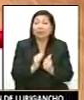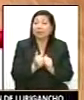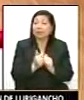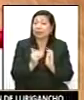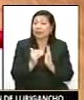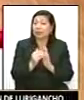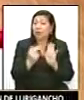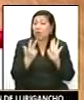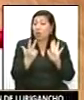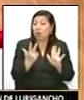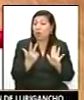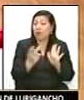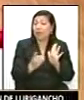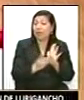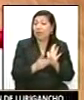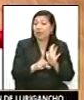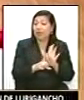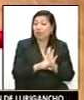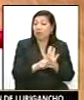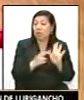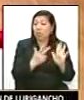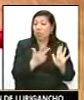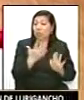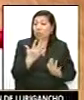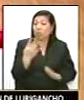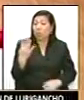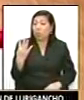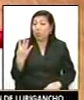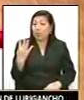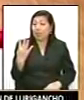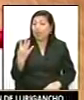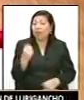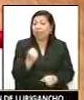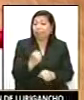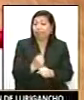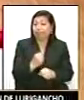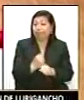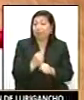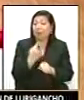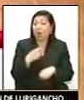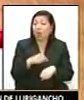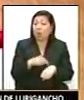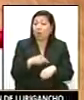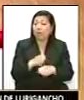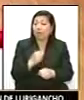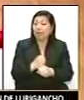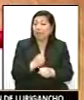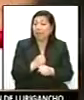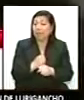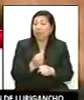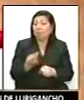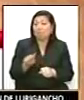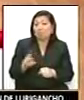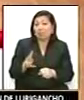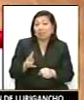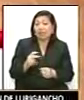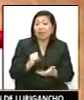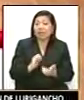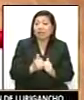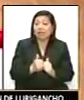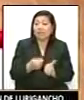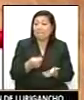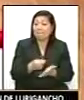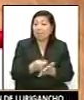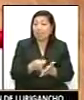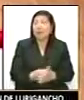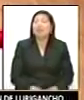el artículo 8 del decreto legislativo 854, ley de jornada de trabajo, horario y trabajo en sobretiempo, que modifica la